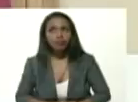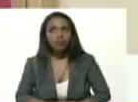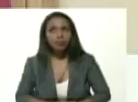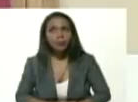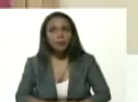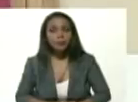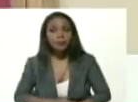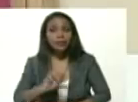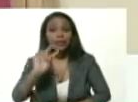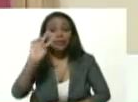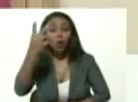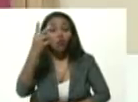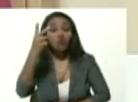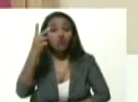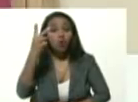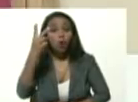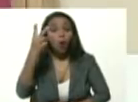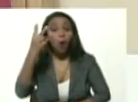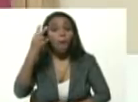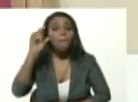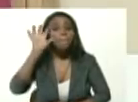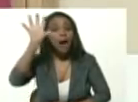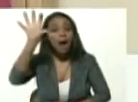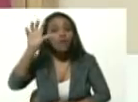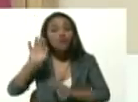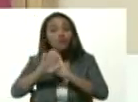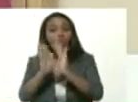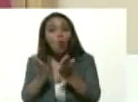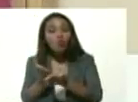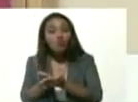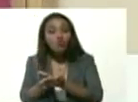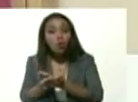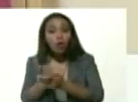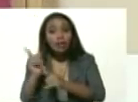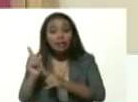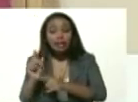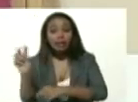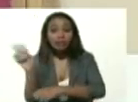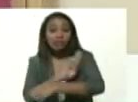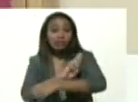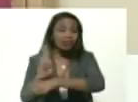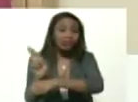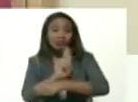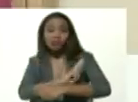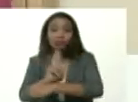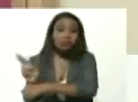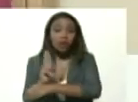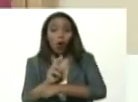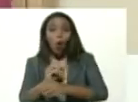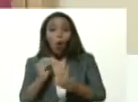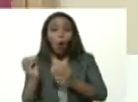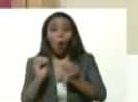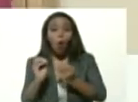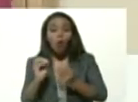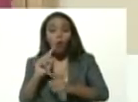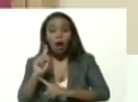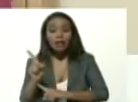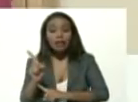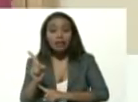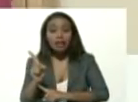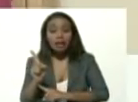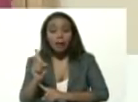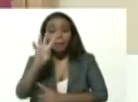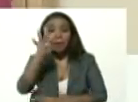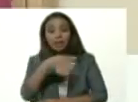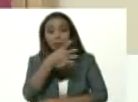Es el segundo país del mundo. Y va a una velocidad que dicen los expertos, de acuerdo a las corridas matemáticas de este